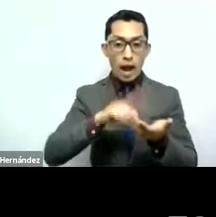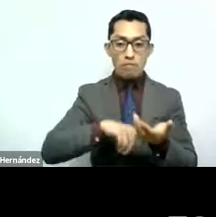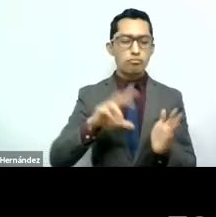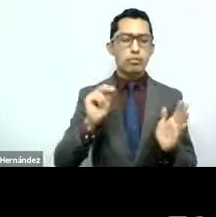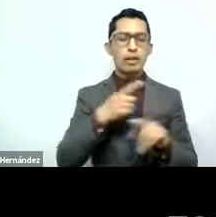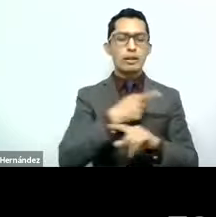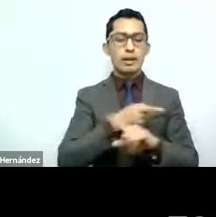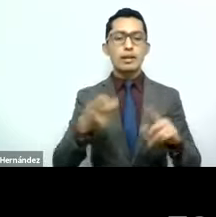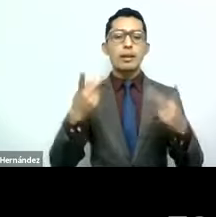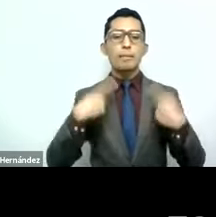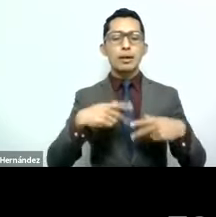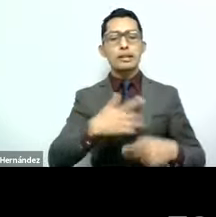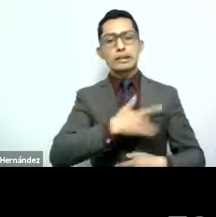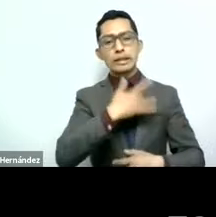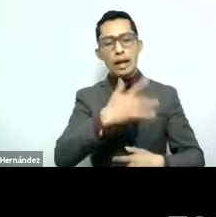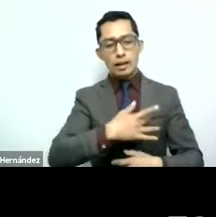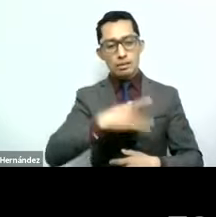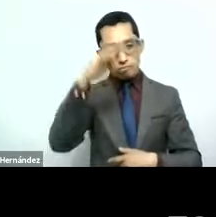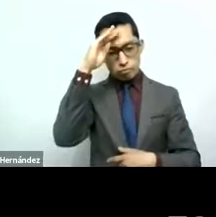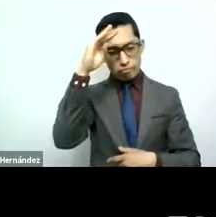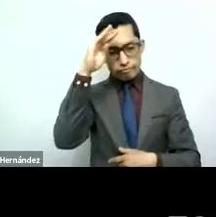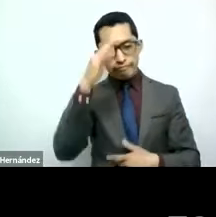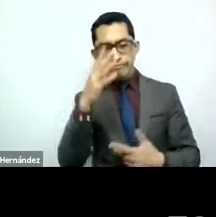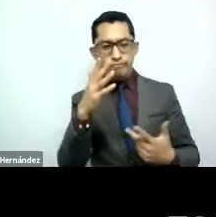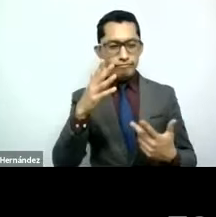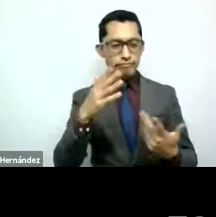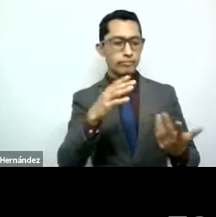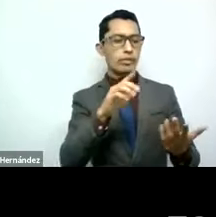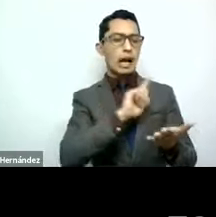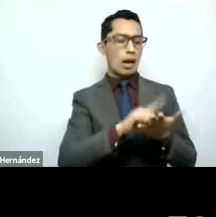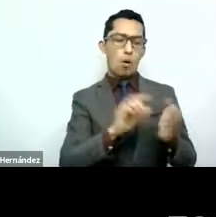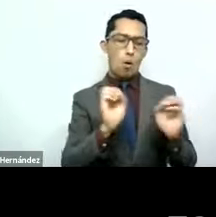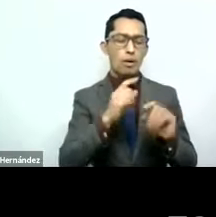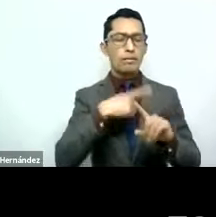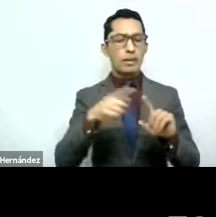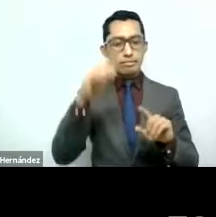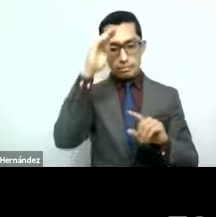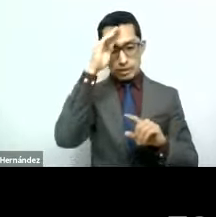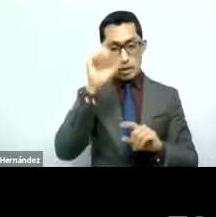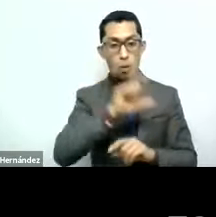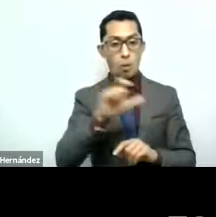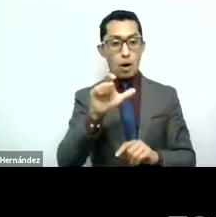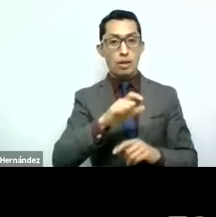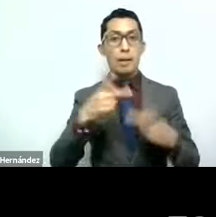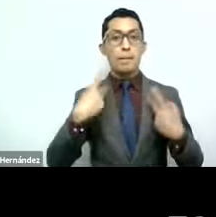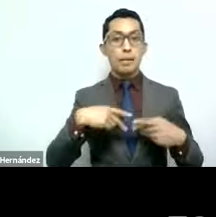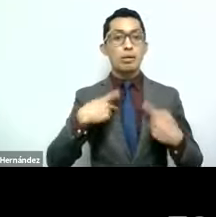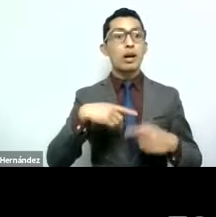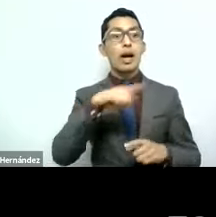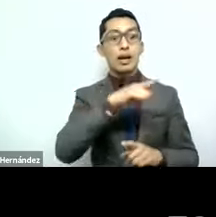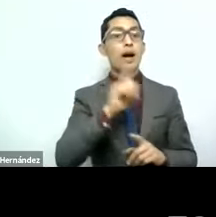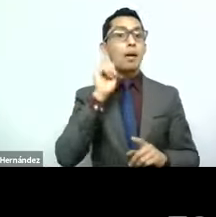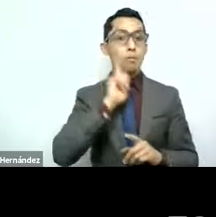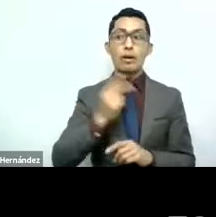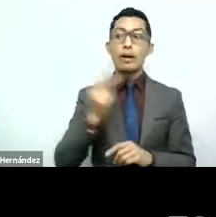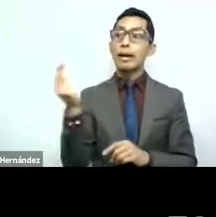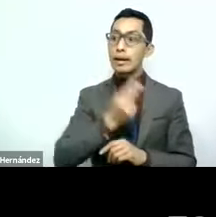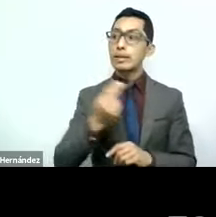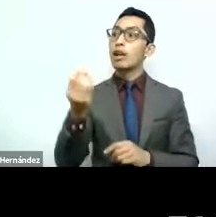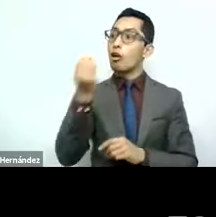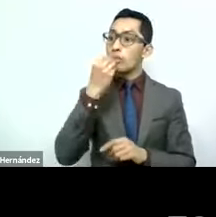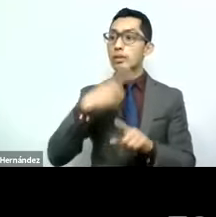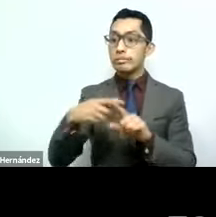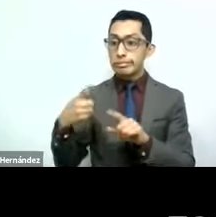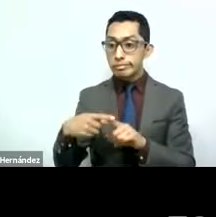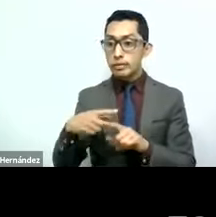humana. Y en este caso concreto se refería a que cuando la cónyuge que necesite los alimentos alegue que